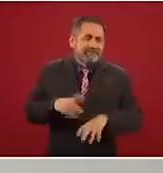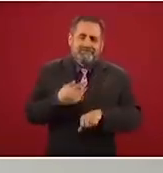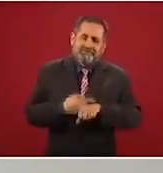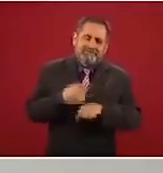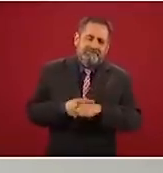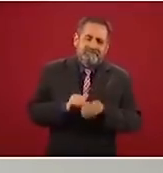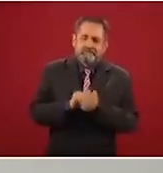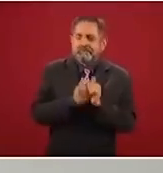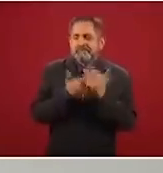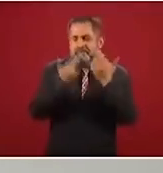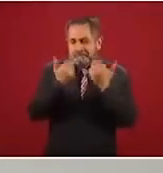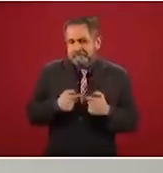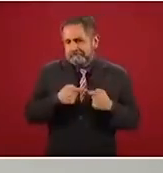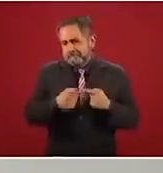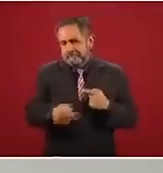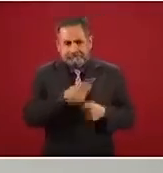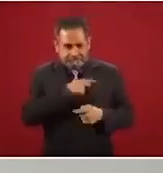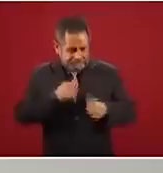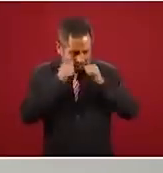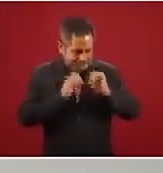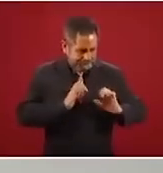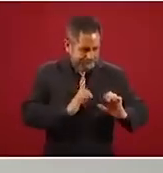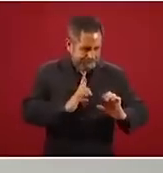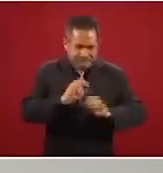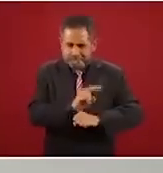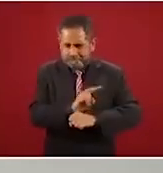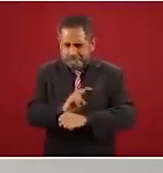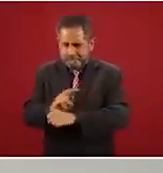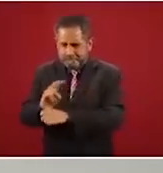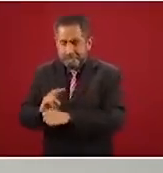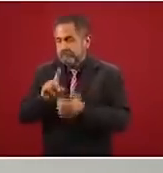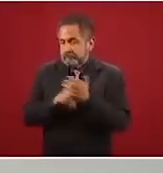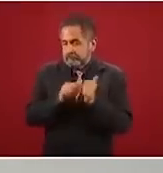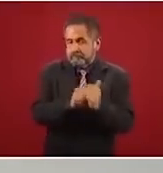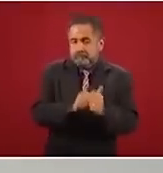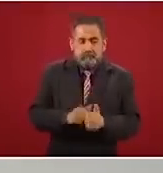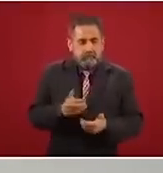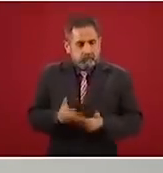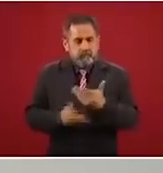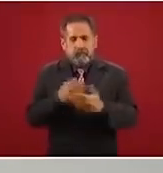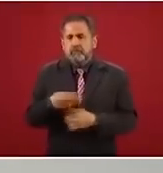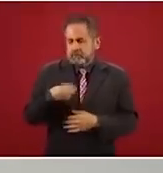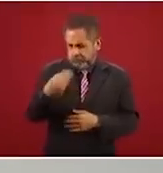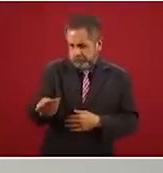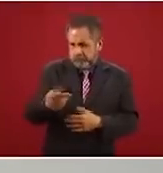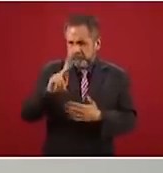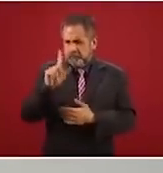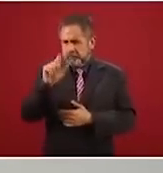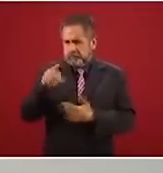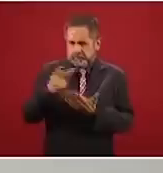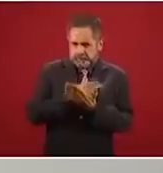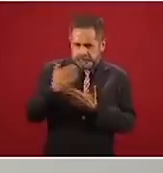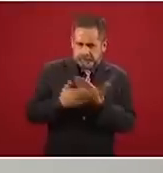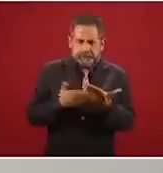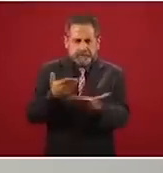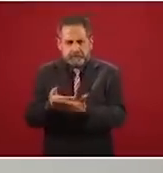enfermedad crónica que siempre debe estar acompañada de eso. Y lo tenemos, yo le doy la estrategia, nuestro